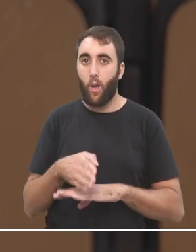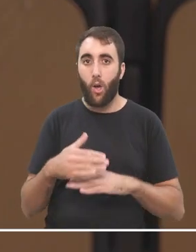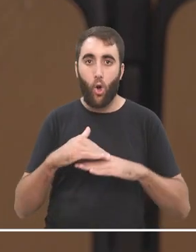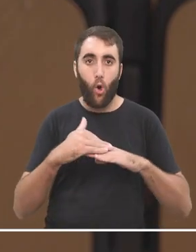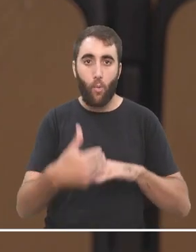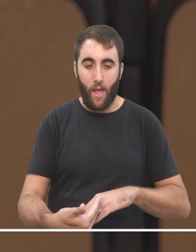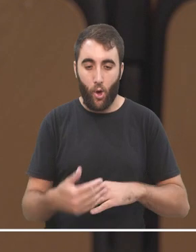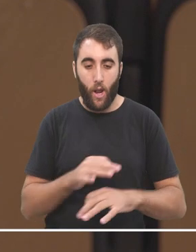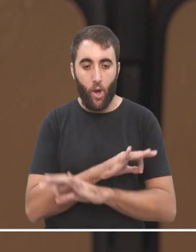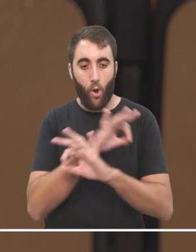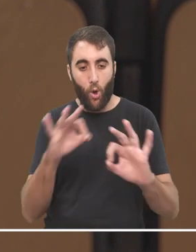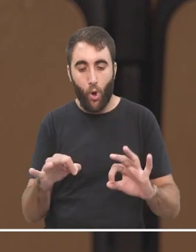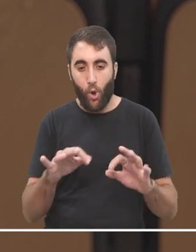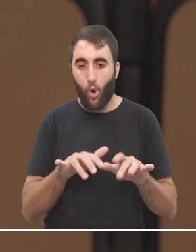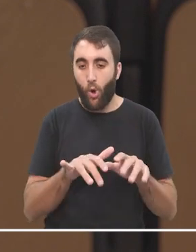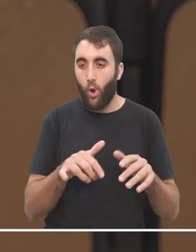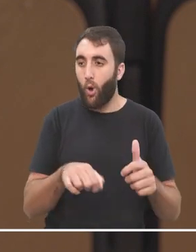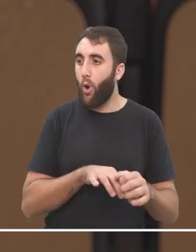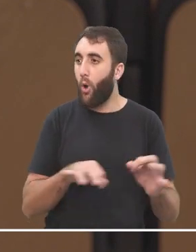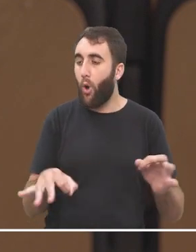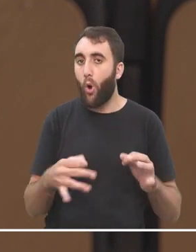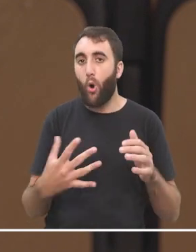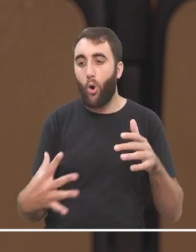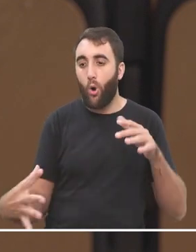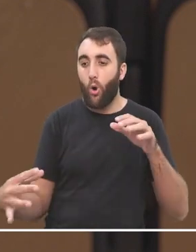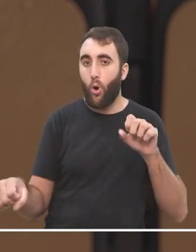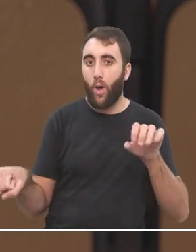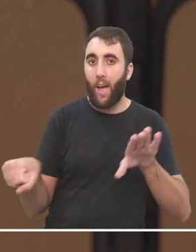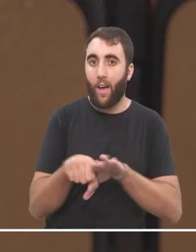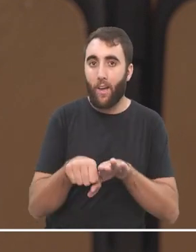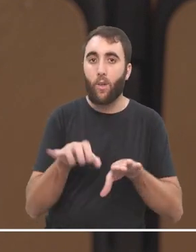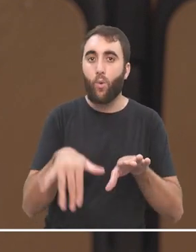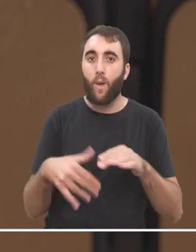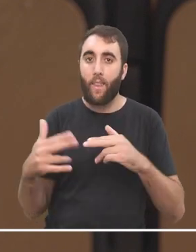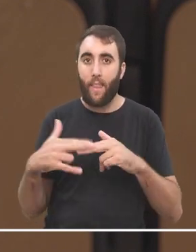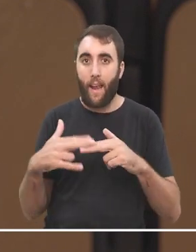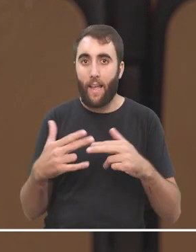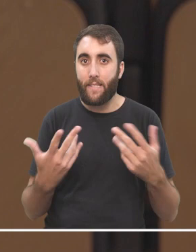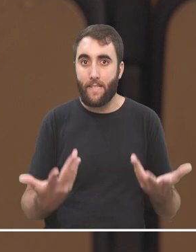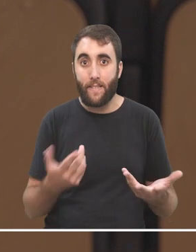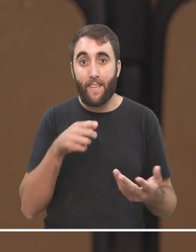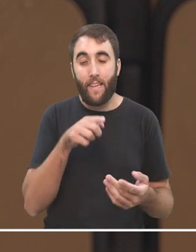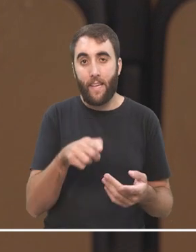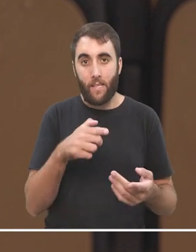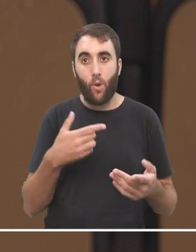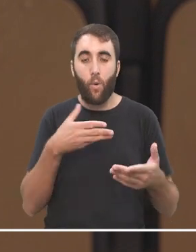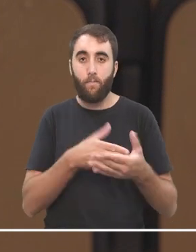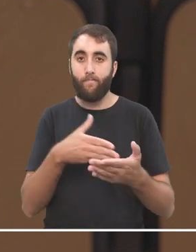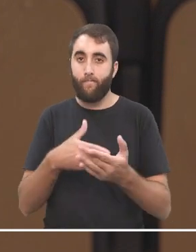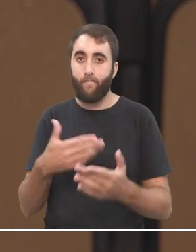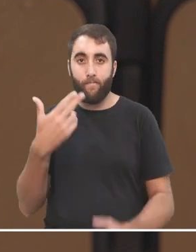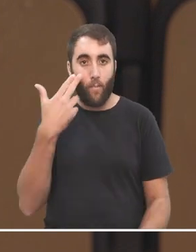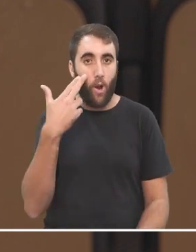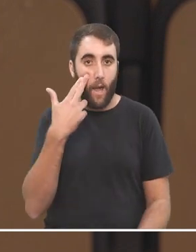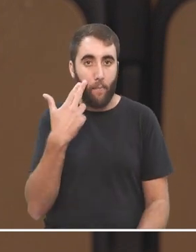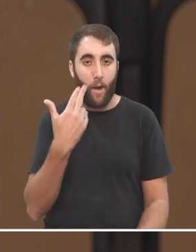computadora o a un terminal conectado a la red que podamos manejar de forma fluida es un obstáculo a la hora de